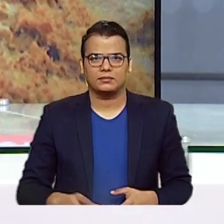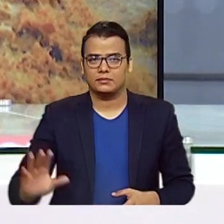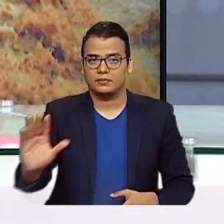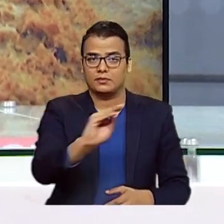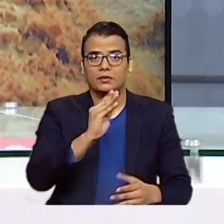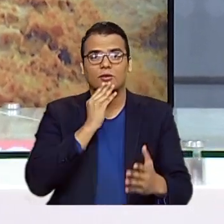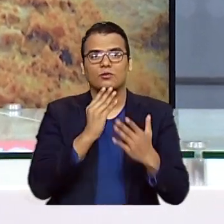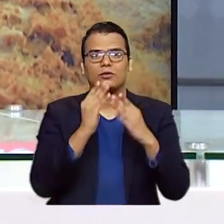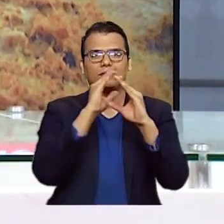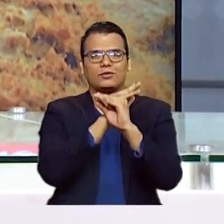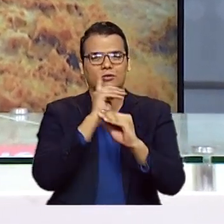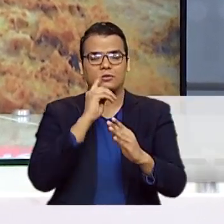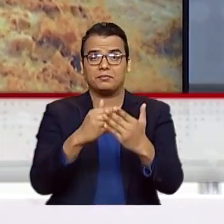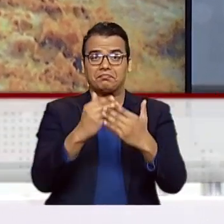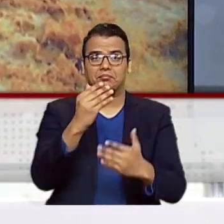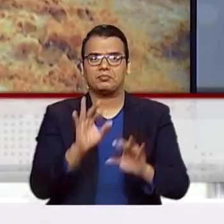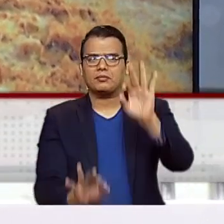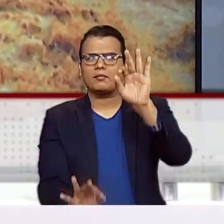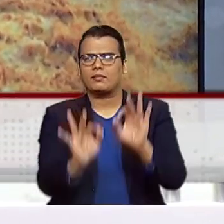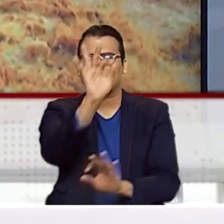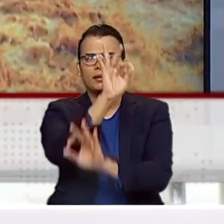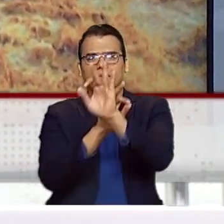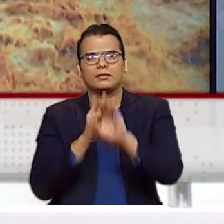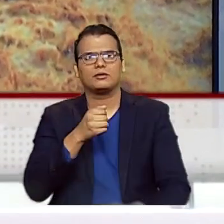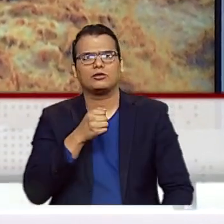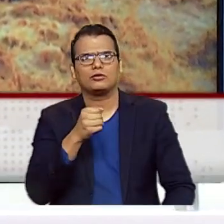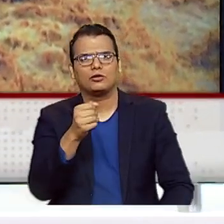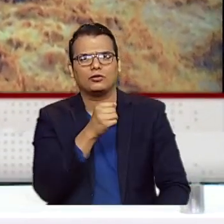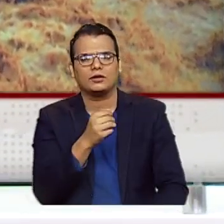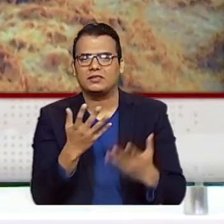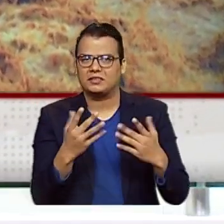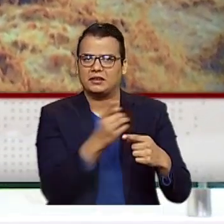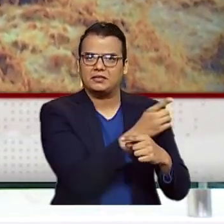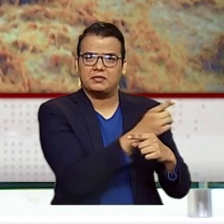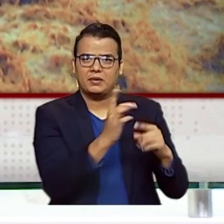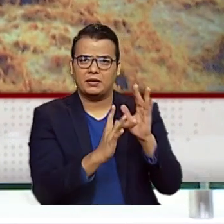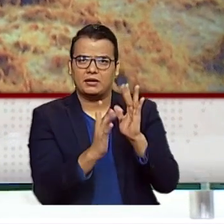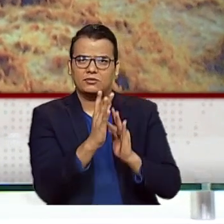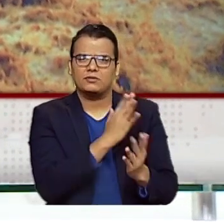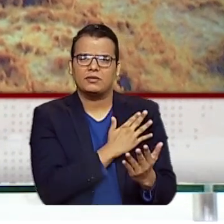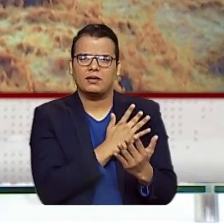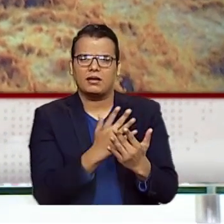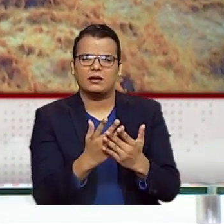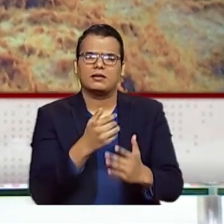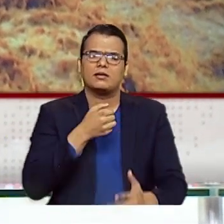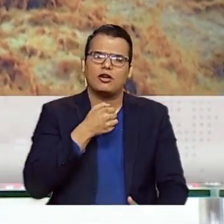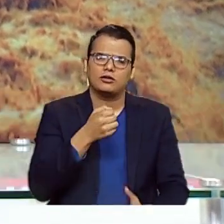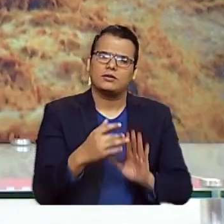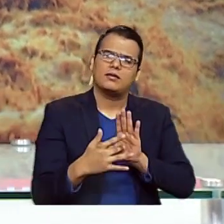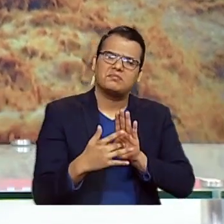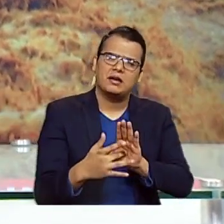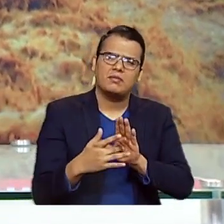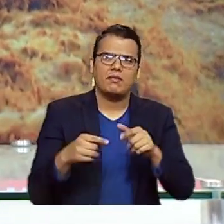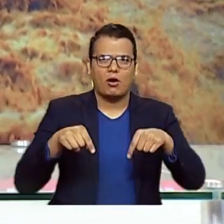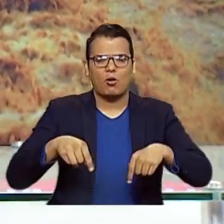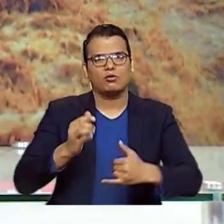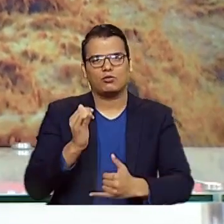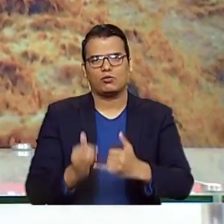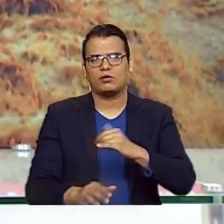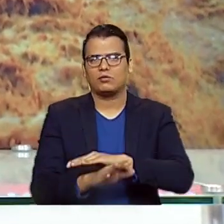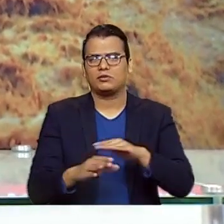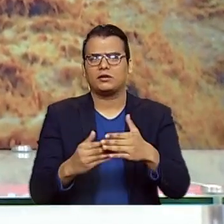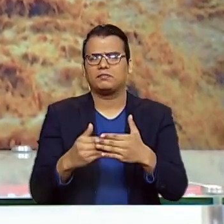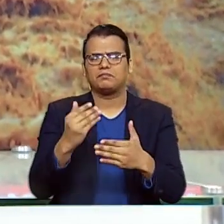Buenas noches, bienvenidos a una nueva emisión de Telepacífico Noticias, cerrando hoy el cubrimiento informativo durante toda la Semana Santa. Iniciamos con la